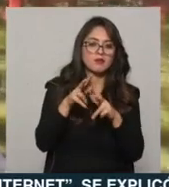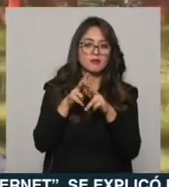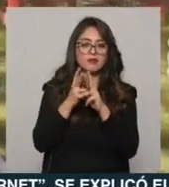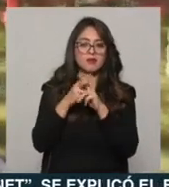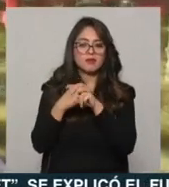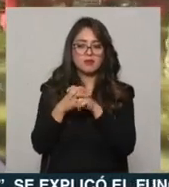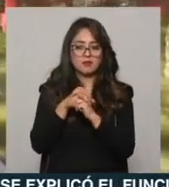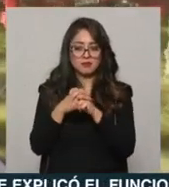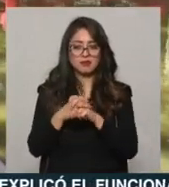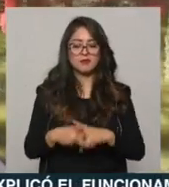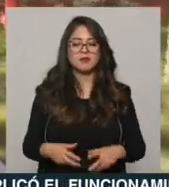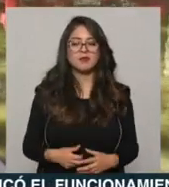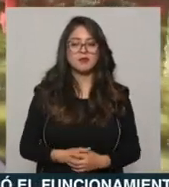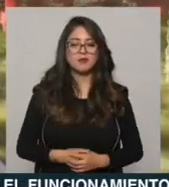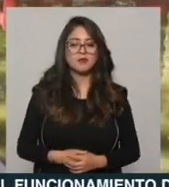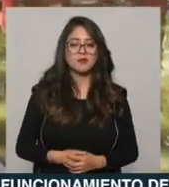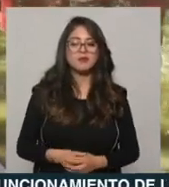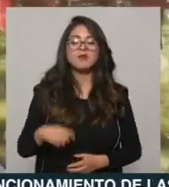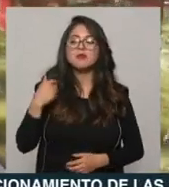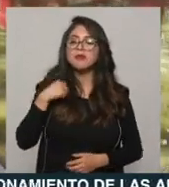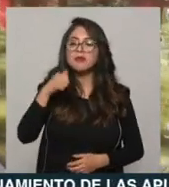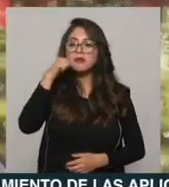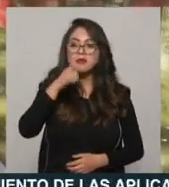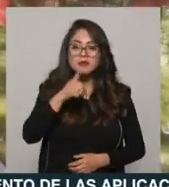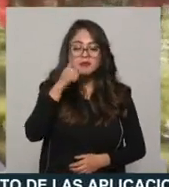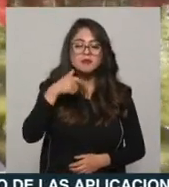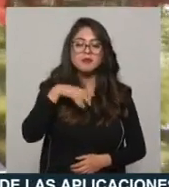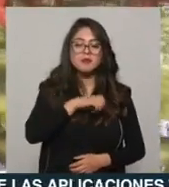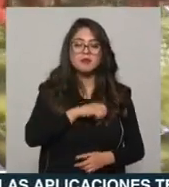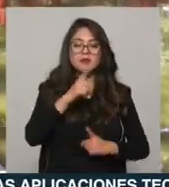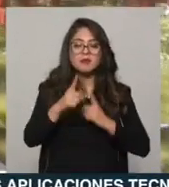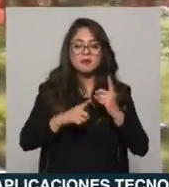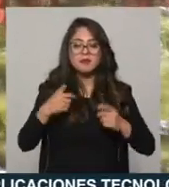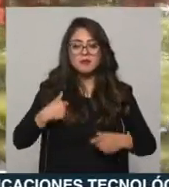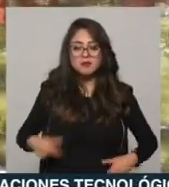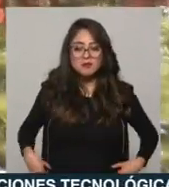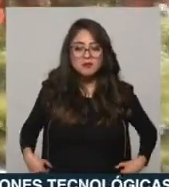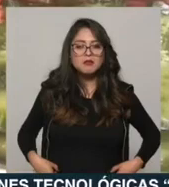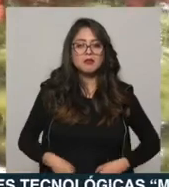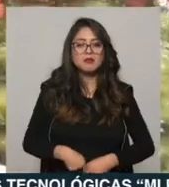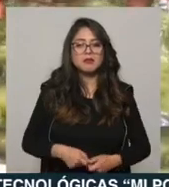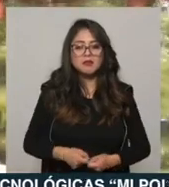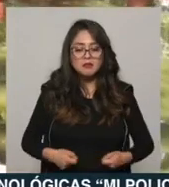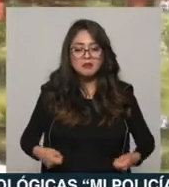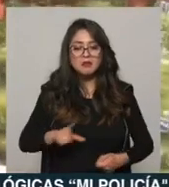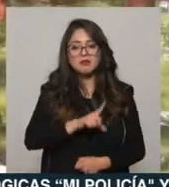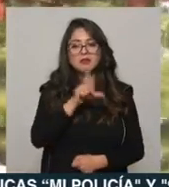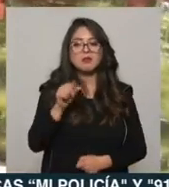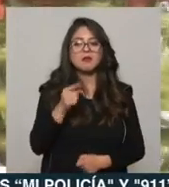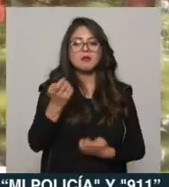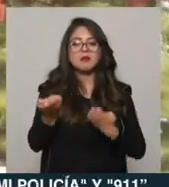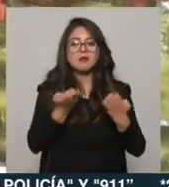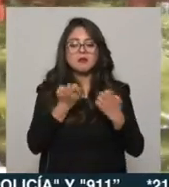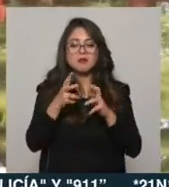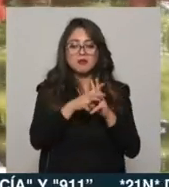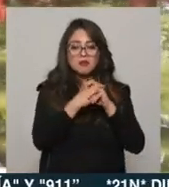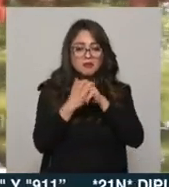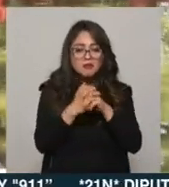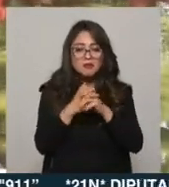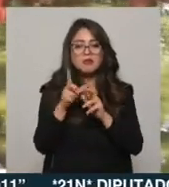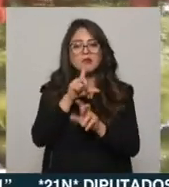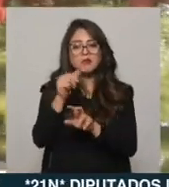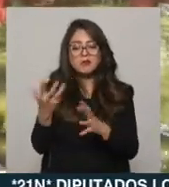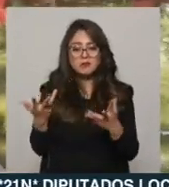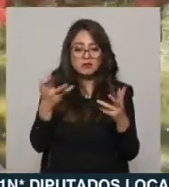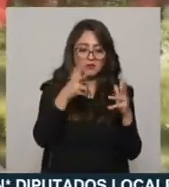que toda mi vida he sido deportista, yo soy citadero segundo dan Chotocán y Radamés me llevó a entrenar lucha libre y la combinación